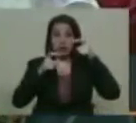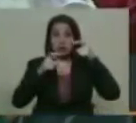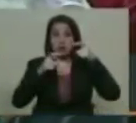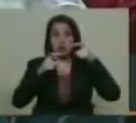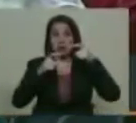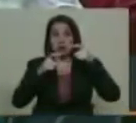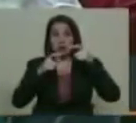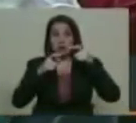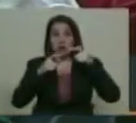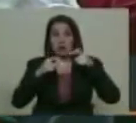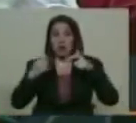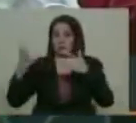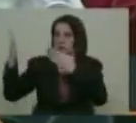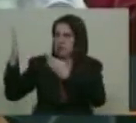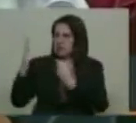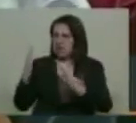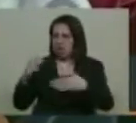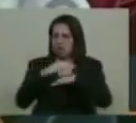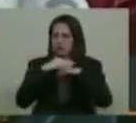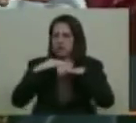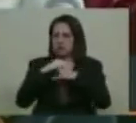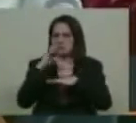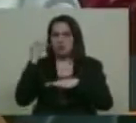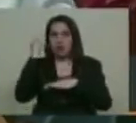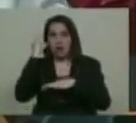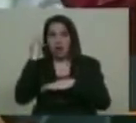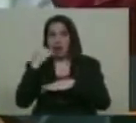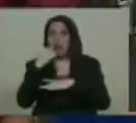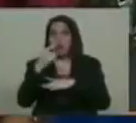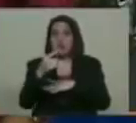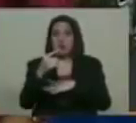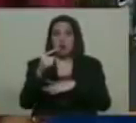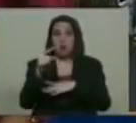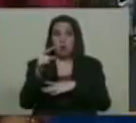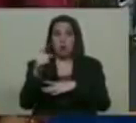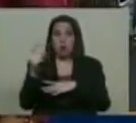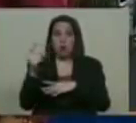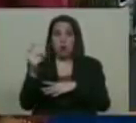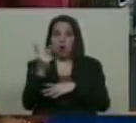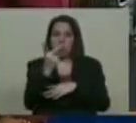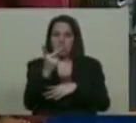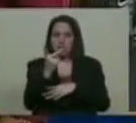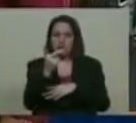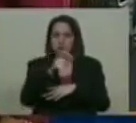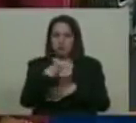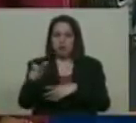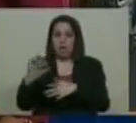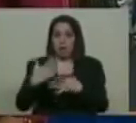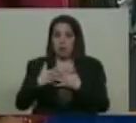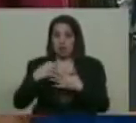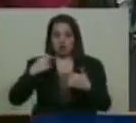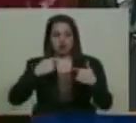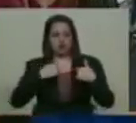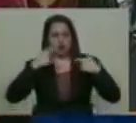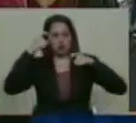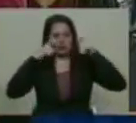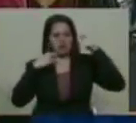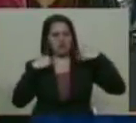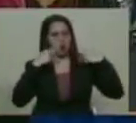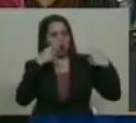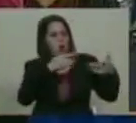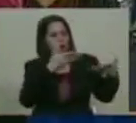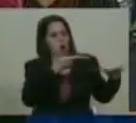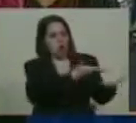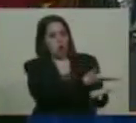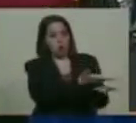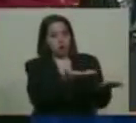de ministra, dijo a Erika y a mí, estoy orgulloso de tener